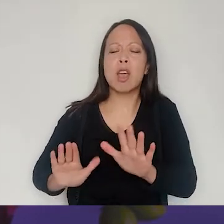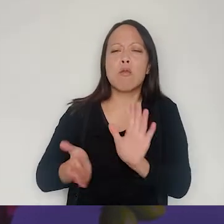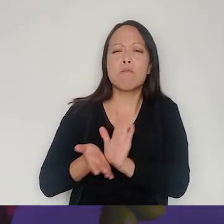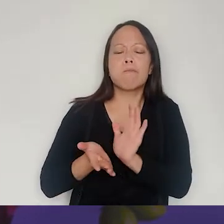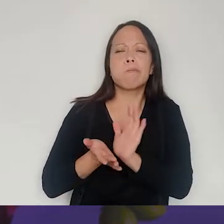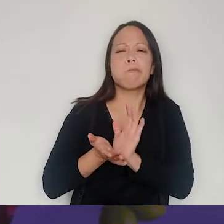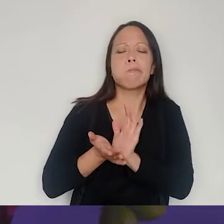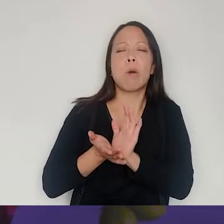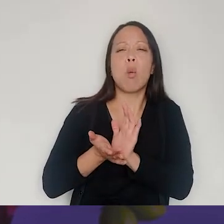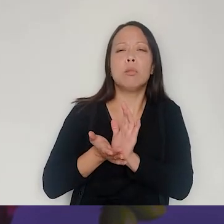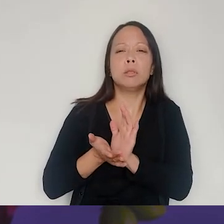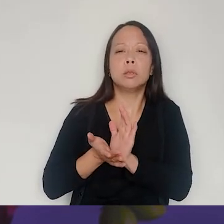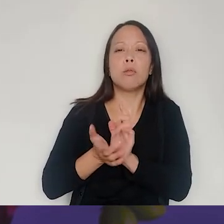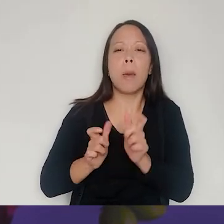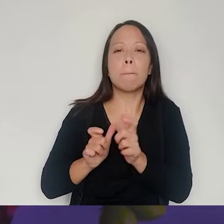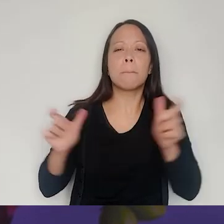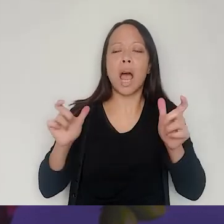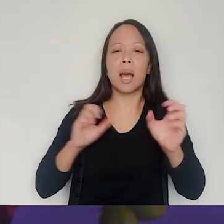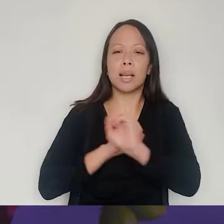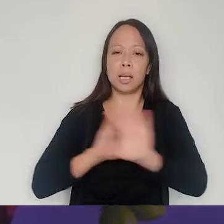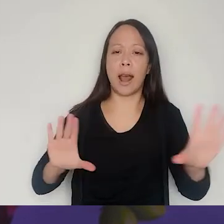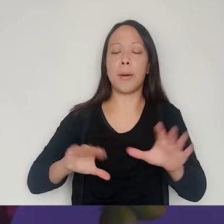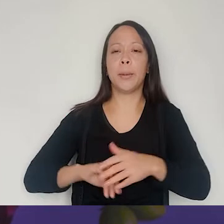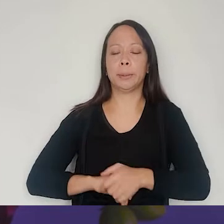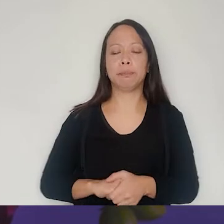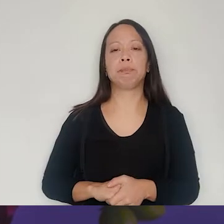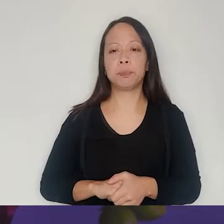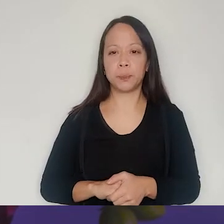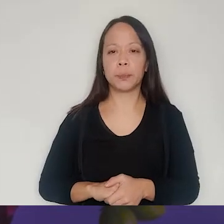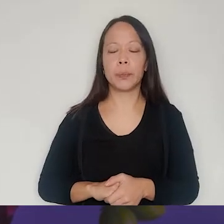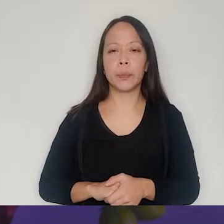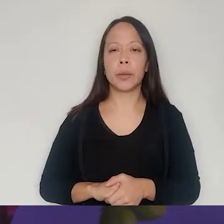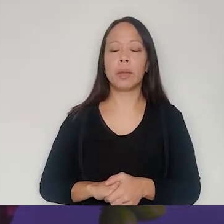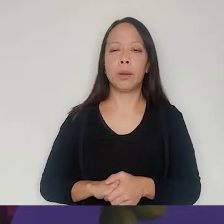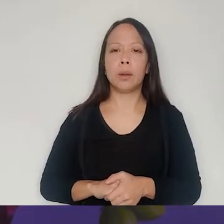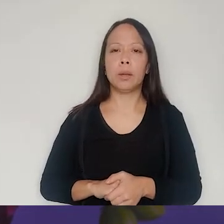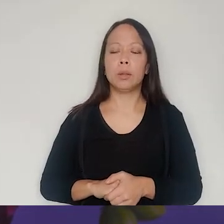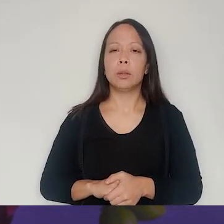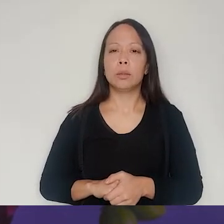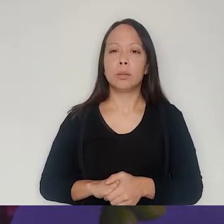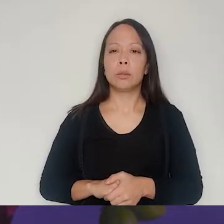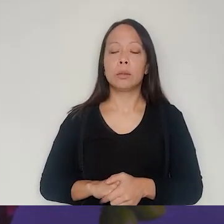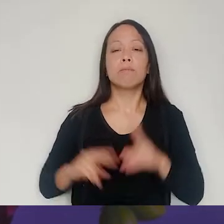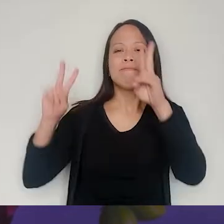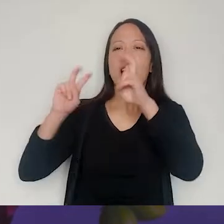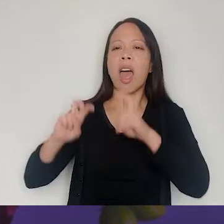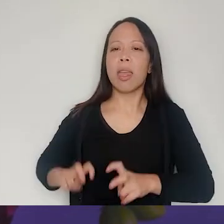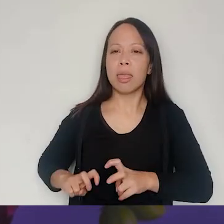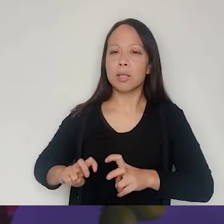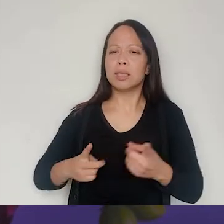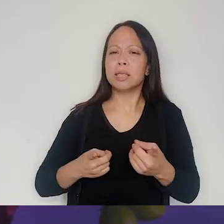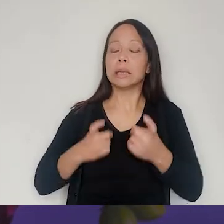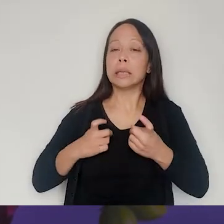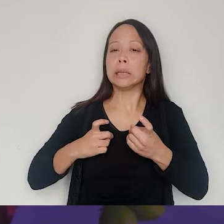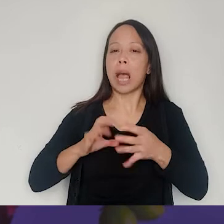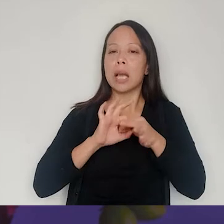más acuciante. Bueno, pues después de nosotros conocer este estudio de necesidades sociosanitarias que se